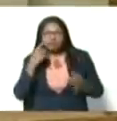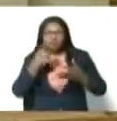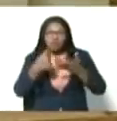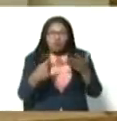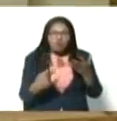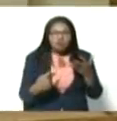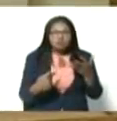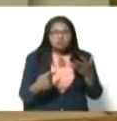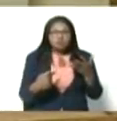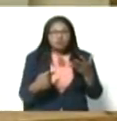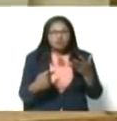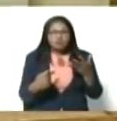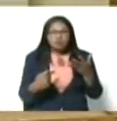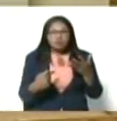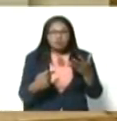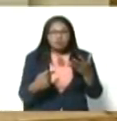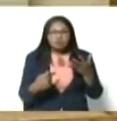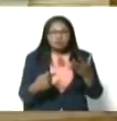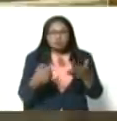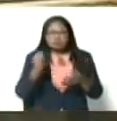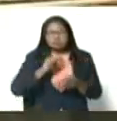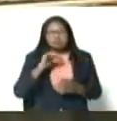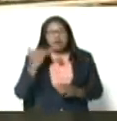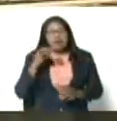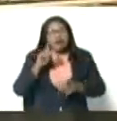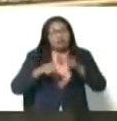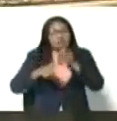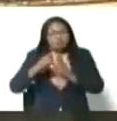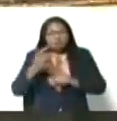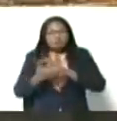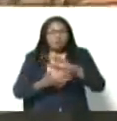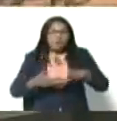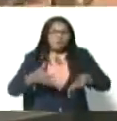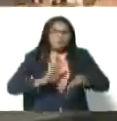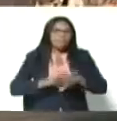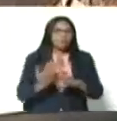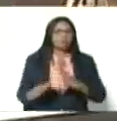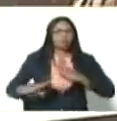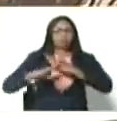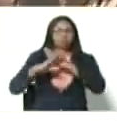que sí tuvimos problemas, por supuesto, porque el bloqueo